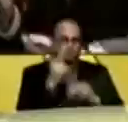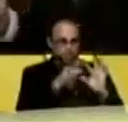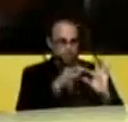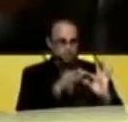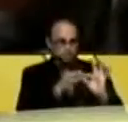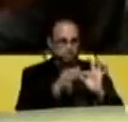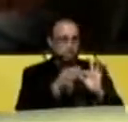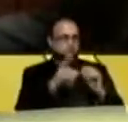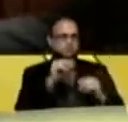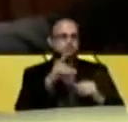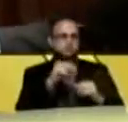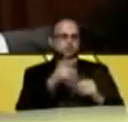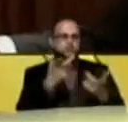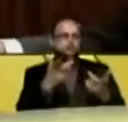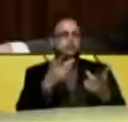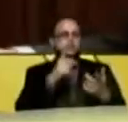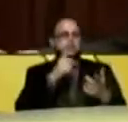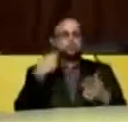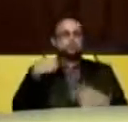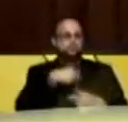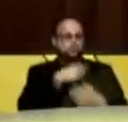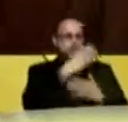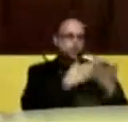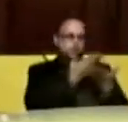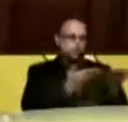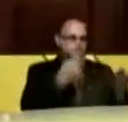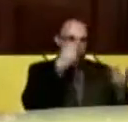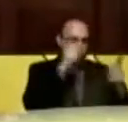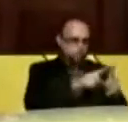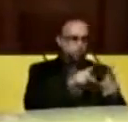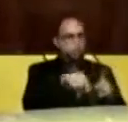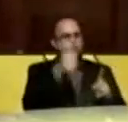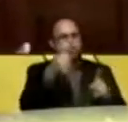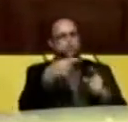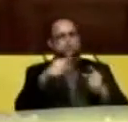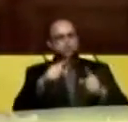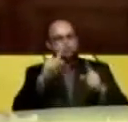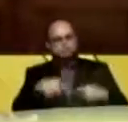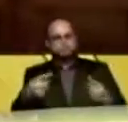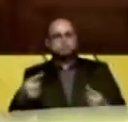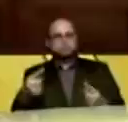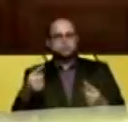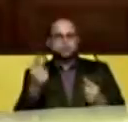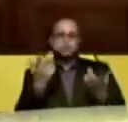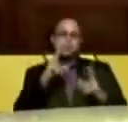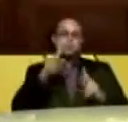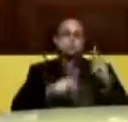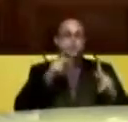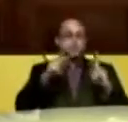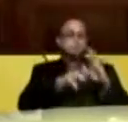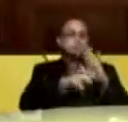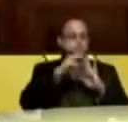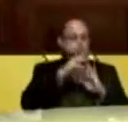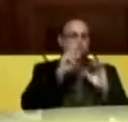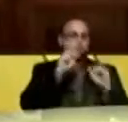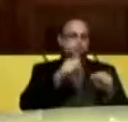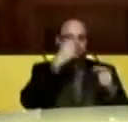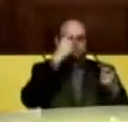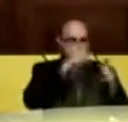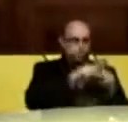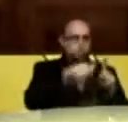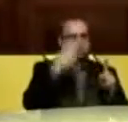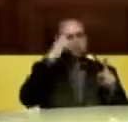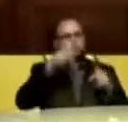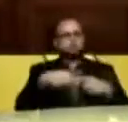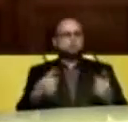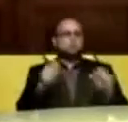para que esa alianza se mantiene que podemos estar de acuerdo en unas cosas y desacuerdo con otras por lo menos personas maduras deberían poder estar de acuerdo algunas cosas desacuerdo en